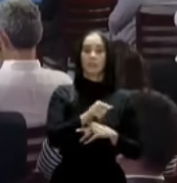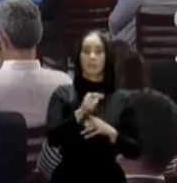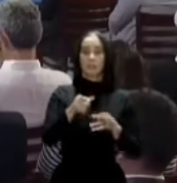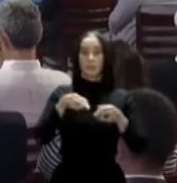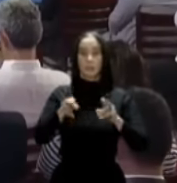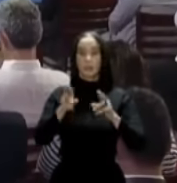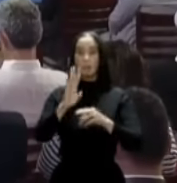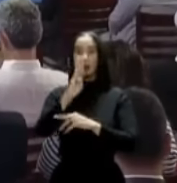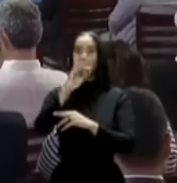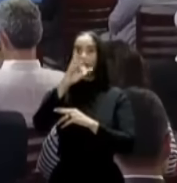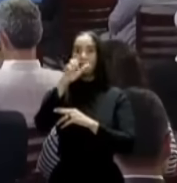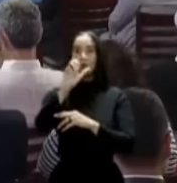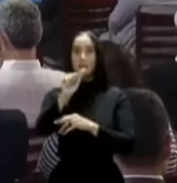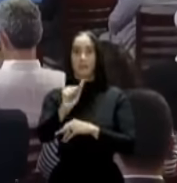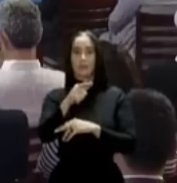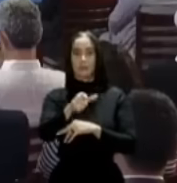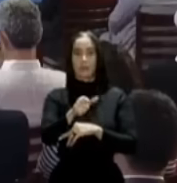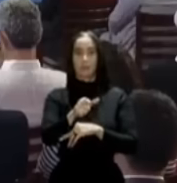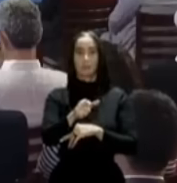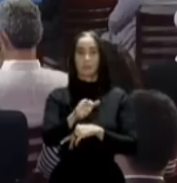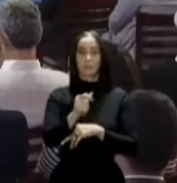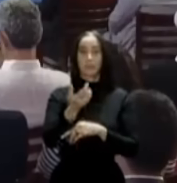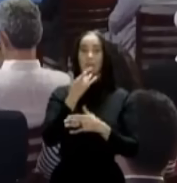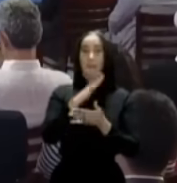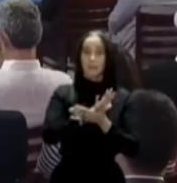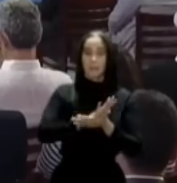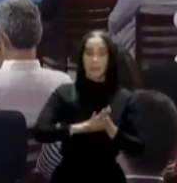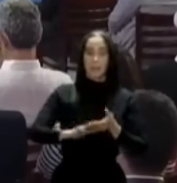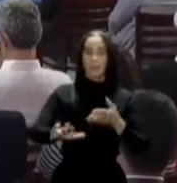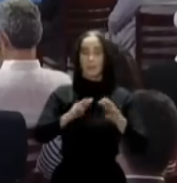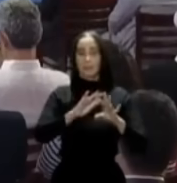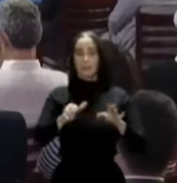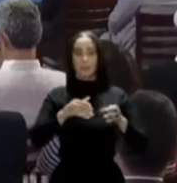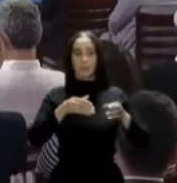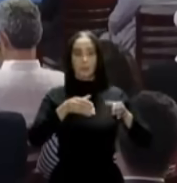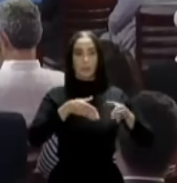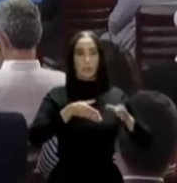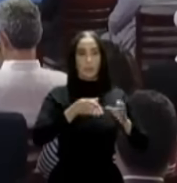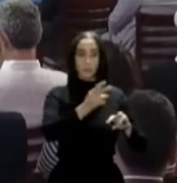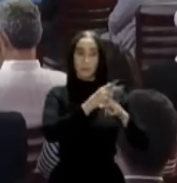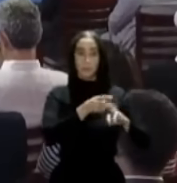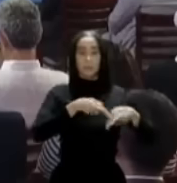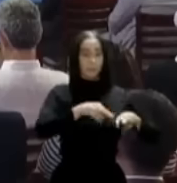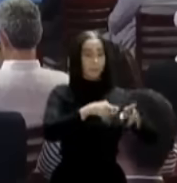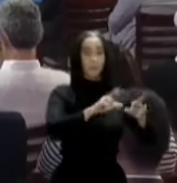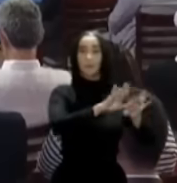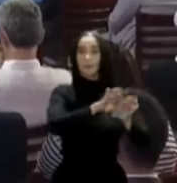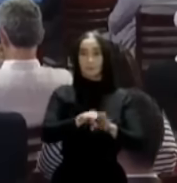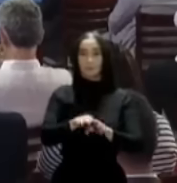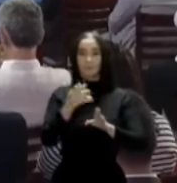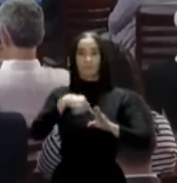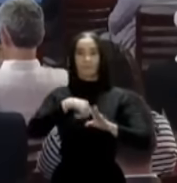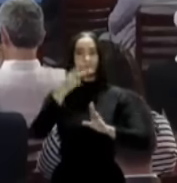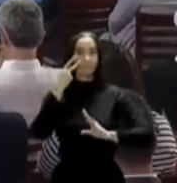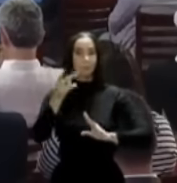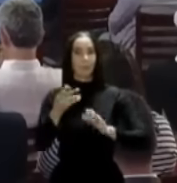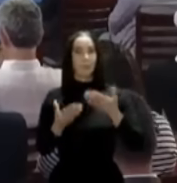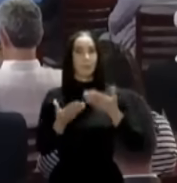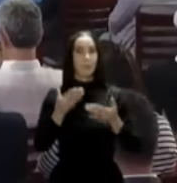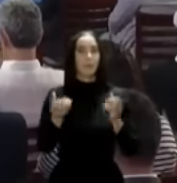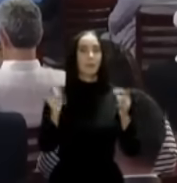de la Vigía, salvando ya el caudal del río, nosotros veríamos la